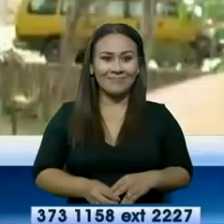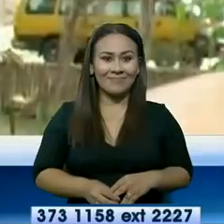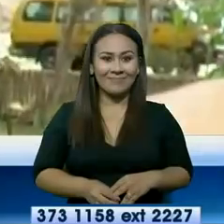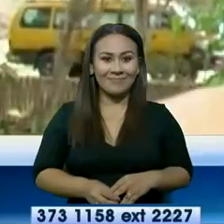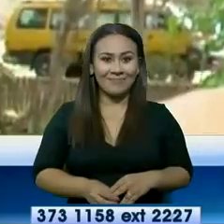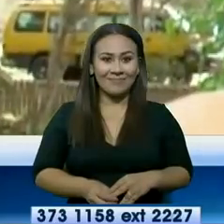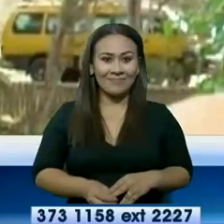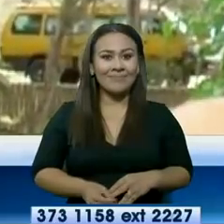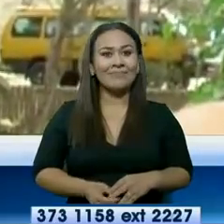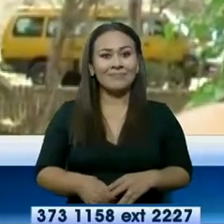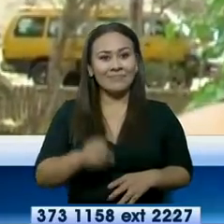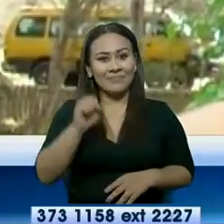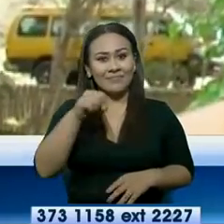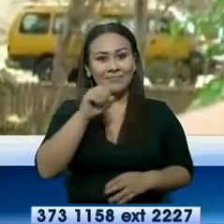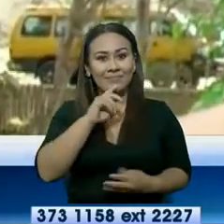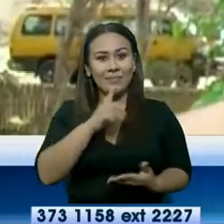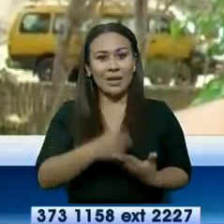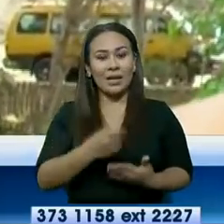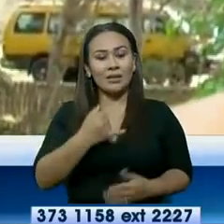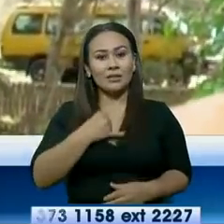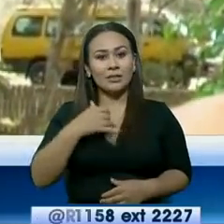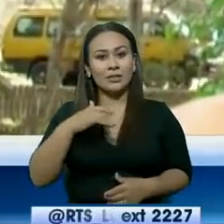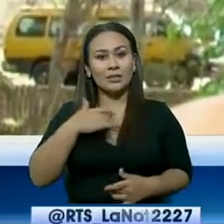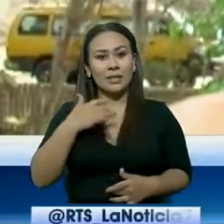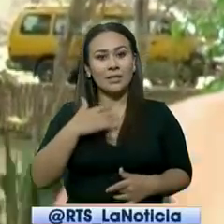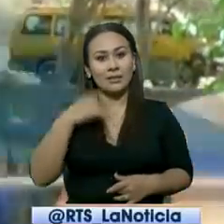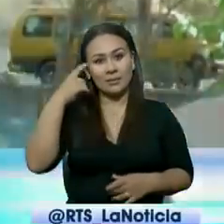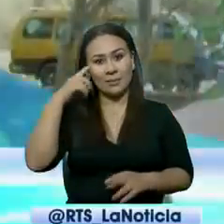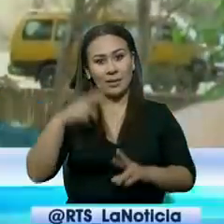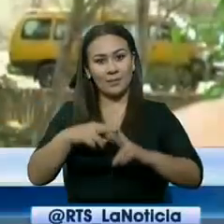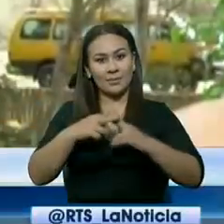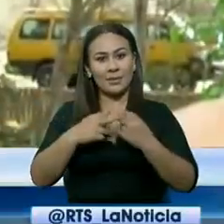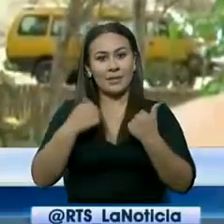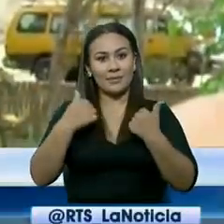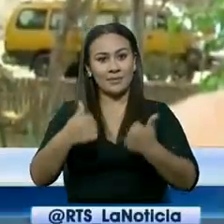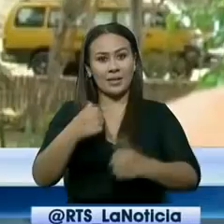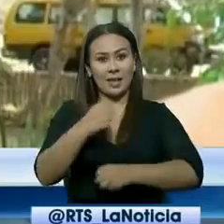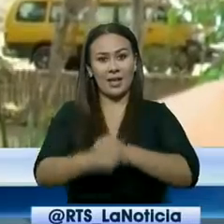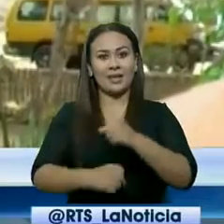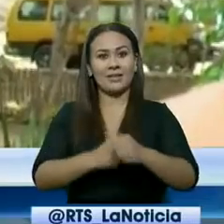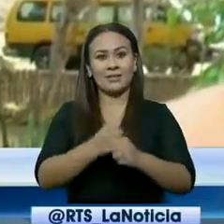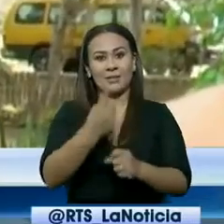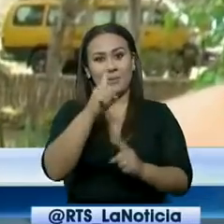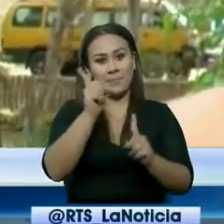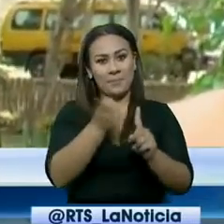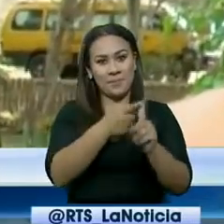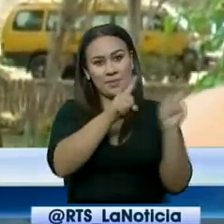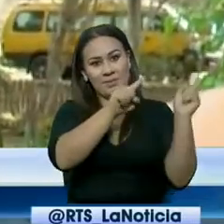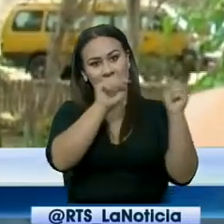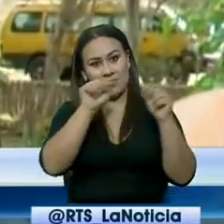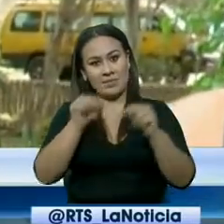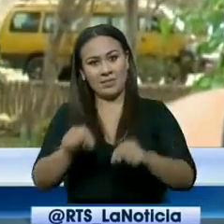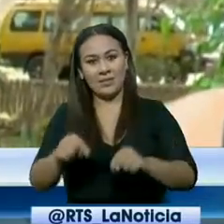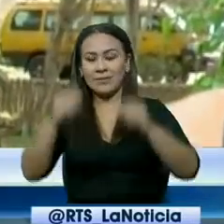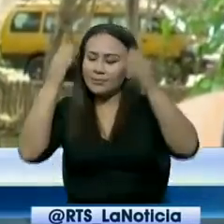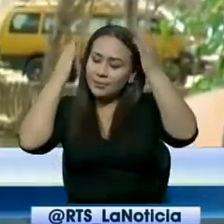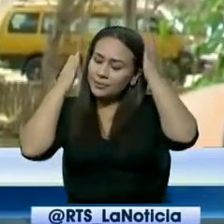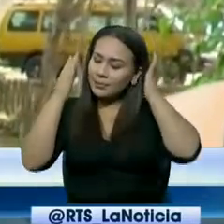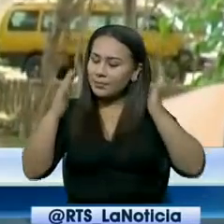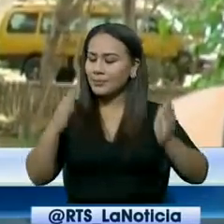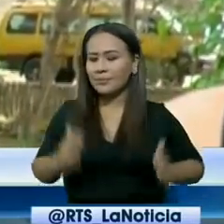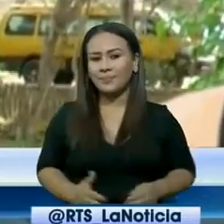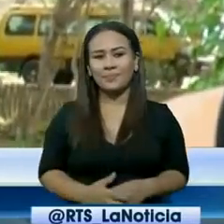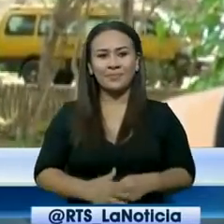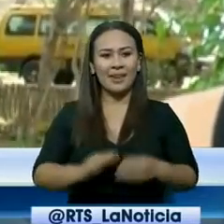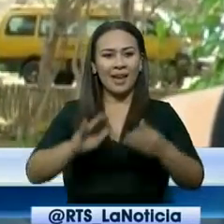Bueno, honestamente yo siento que para empezar bien el año es bueno pegarse un viajecito. Qué mejor que venir acá a